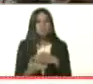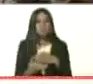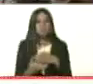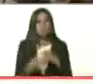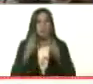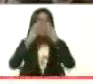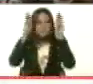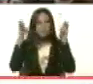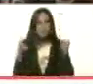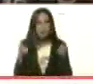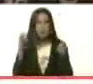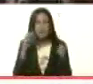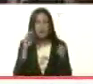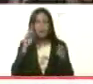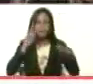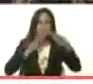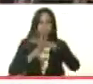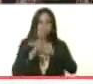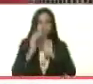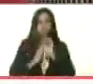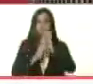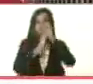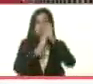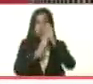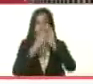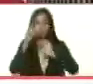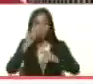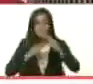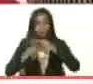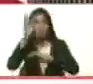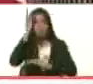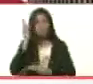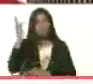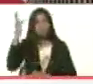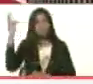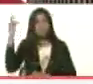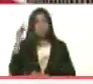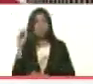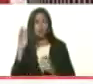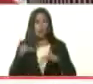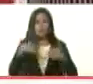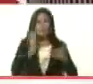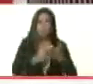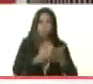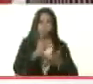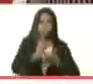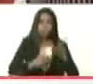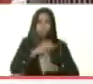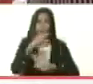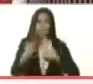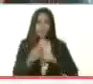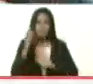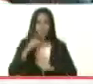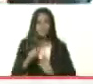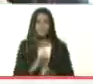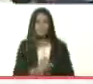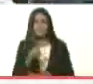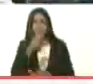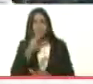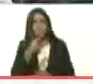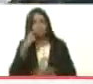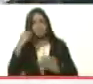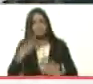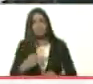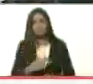metodología, con visión doctrinaria, con visión filosófica, con propuestas concretas. ¡Qué belleza!